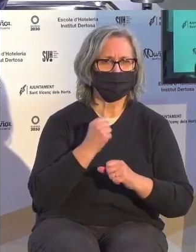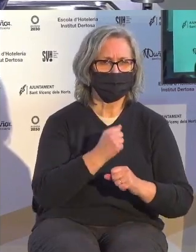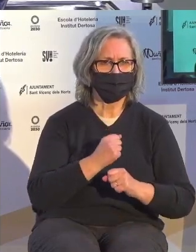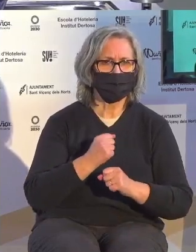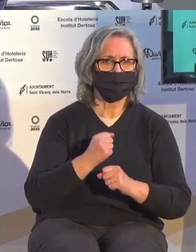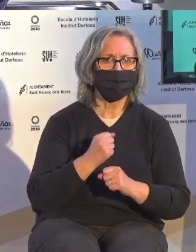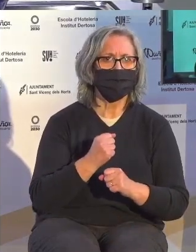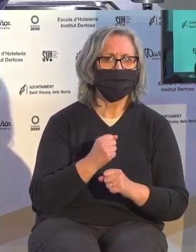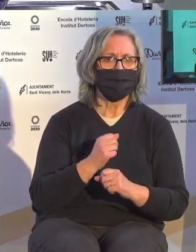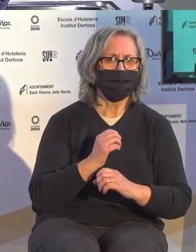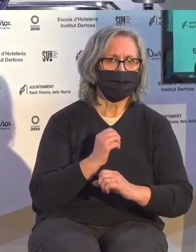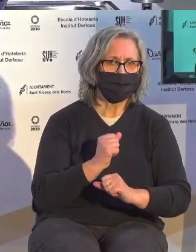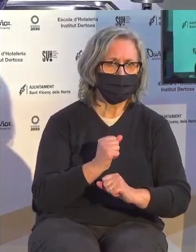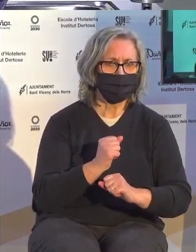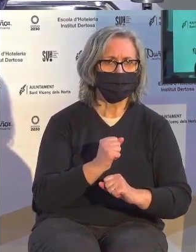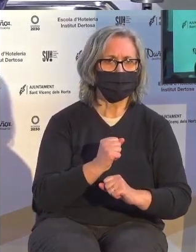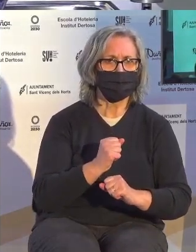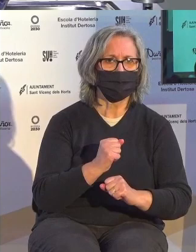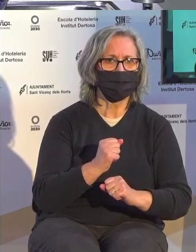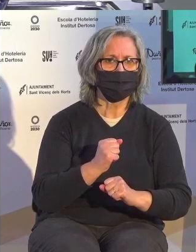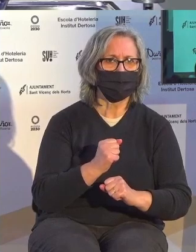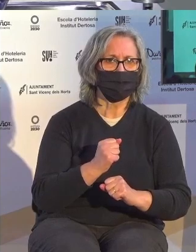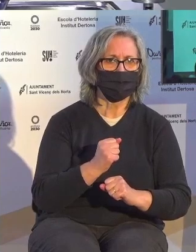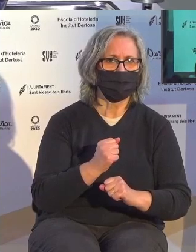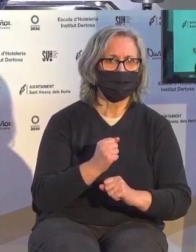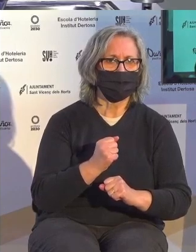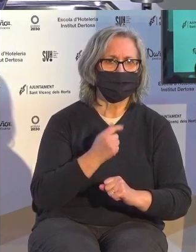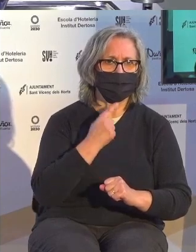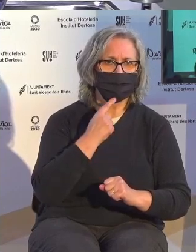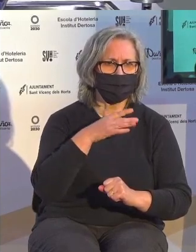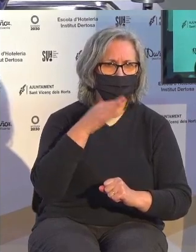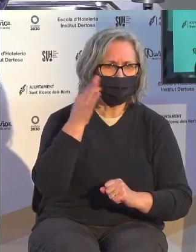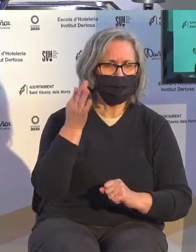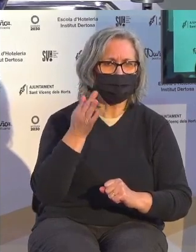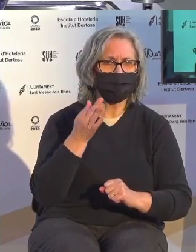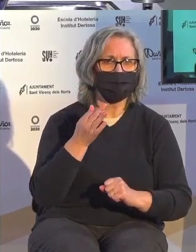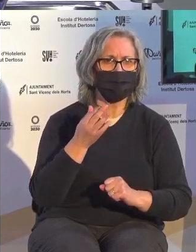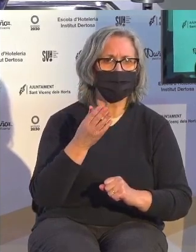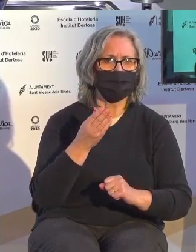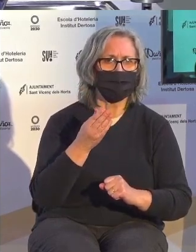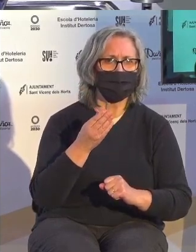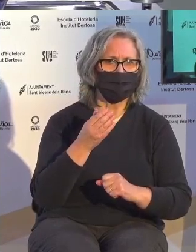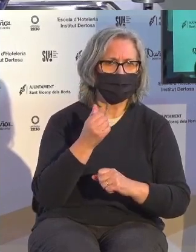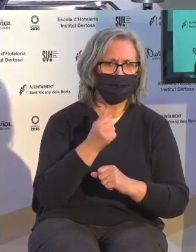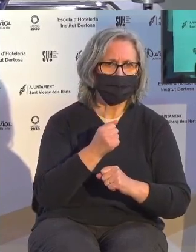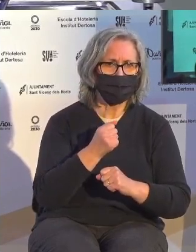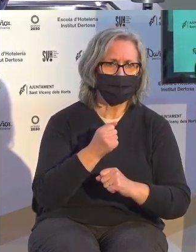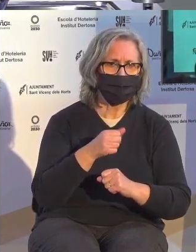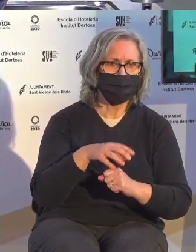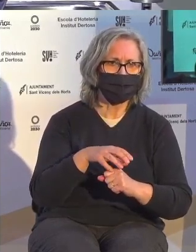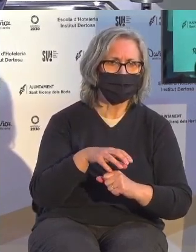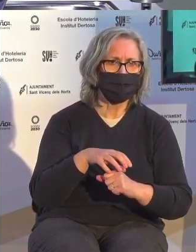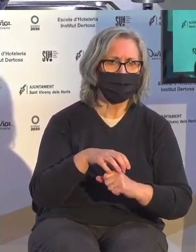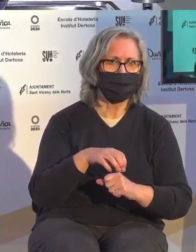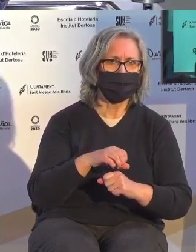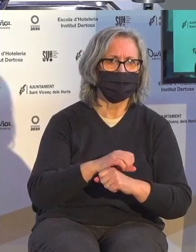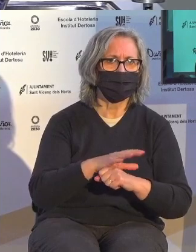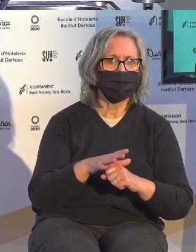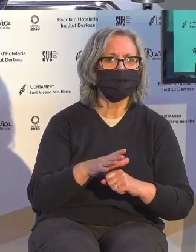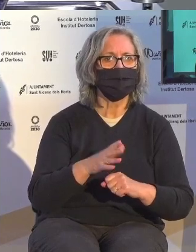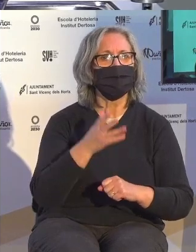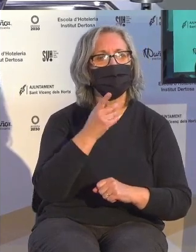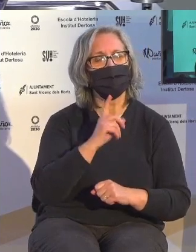es con la boca aire pero creo que en épocas de pandemia no es la técnica más al cambio